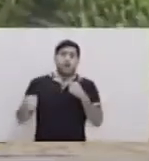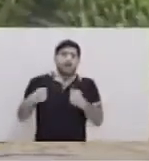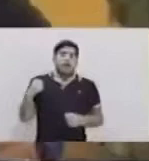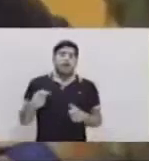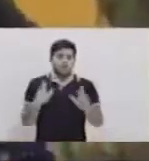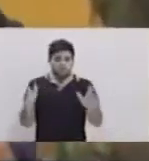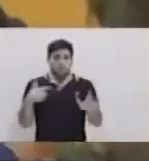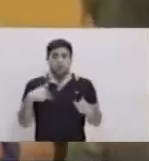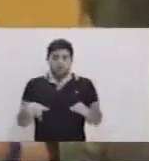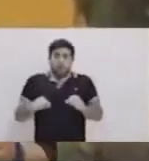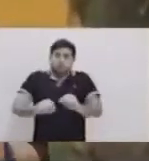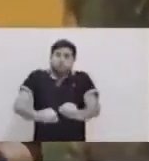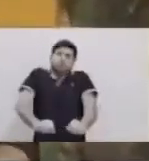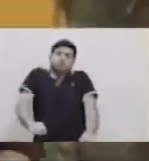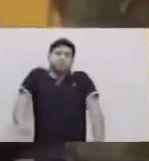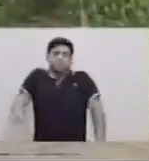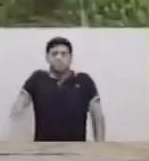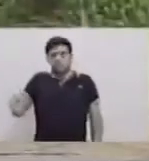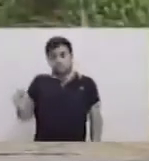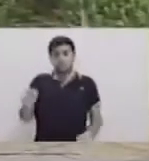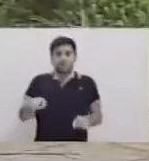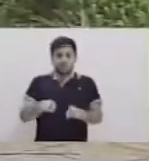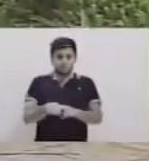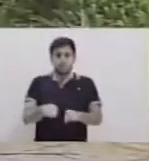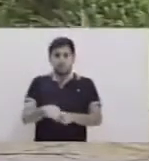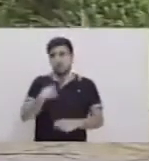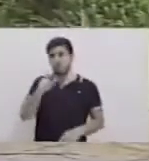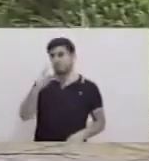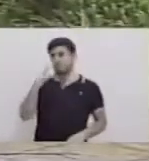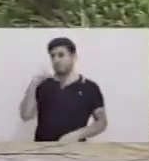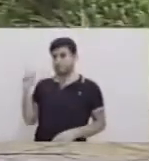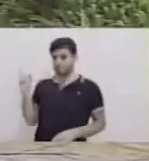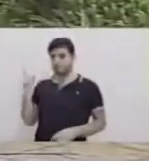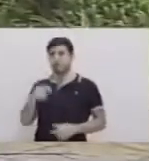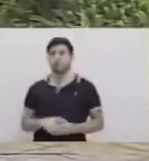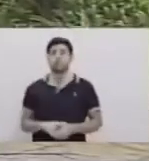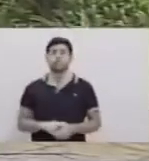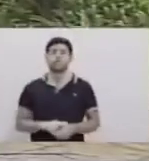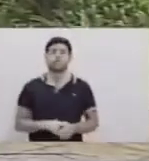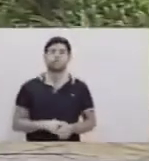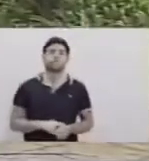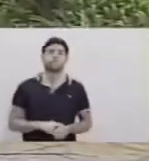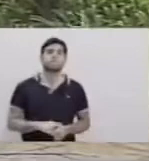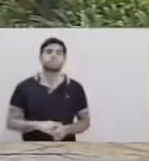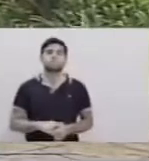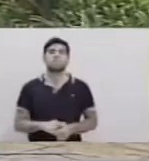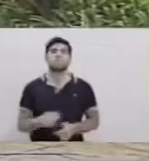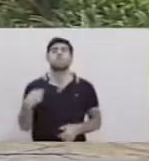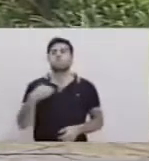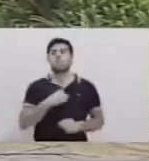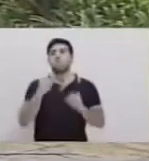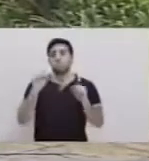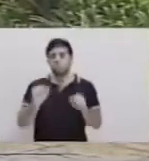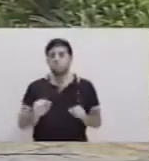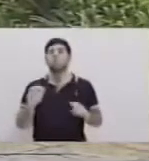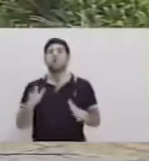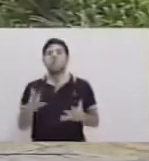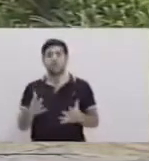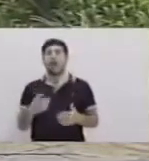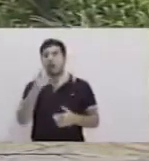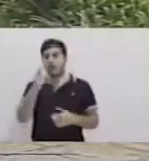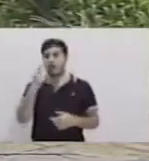calentamiento porque estuvimos corriendo. Entonces, estiramos poquito. Inclusive podemos